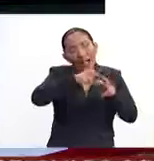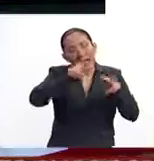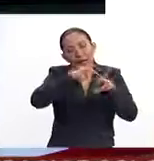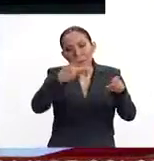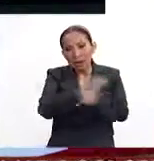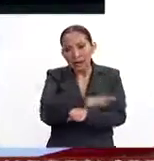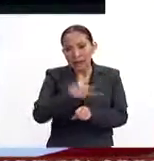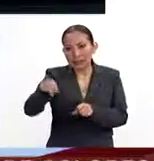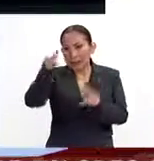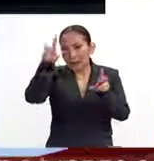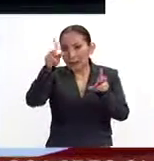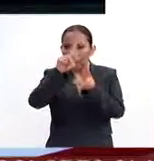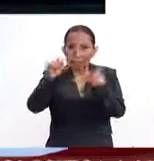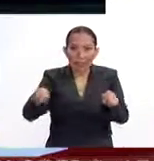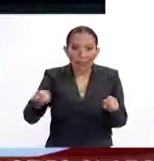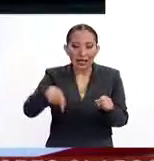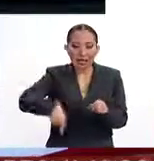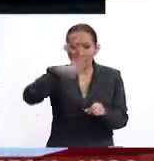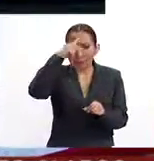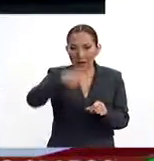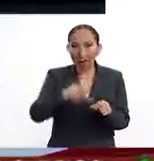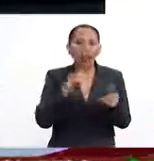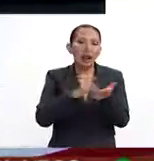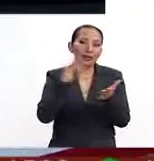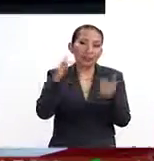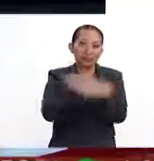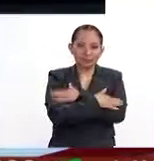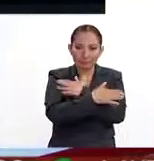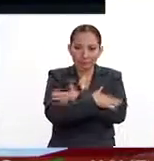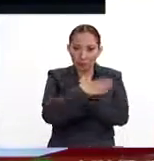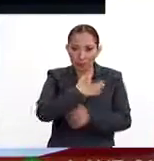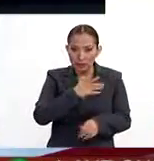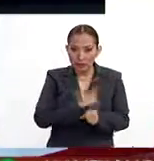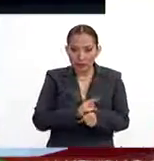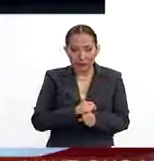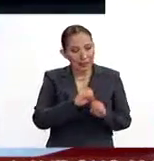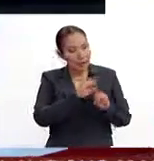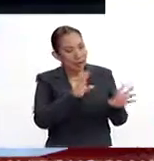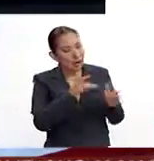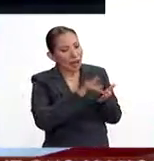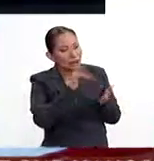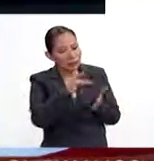lo que sucede en temas de paz en nuestro país. Gracias, un fuerte abrazo, buenos días. Claro que sí, gracias, buenos días.